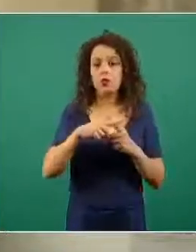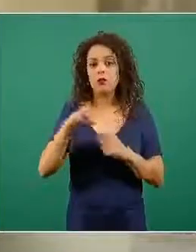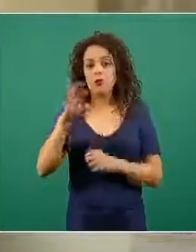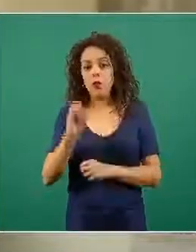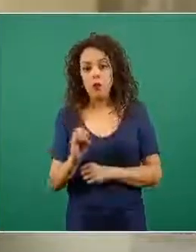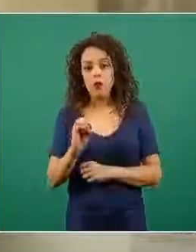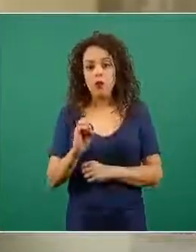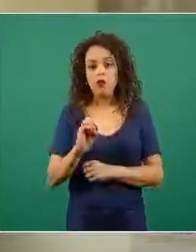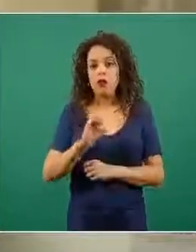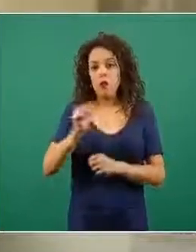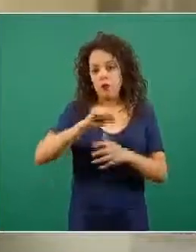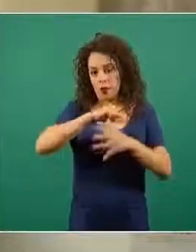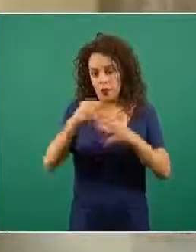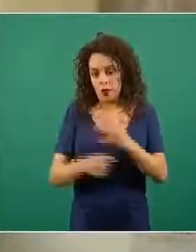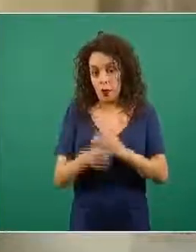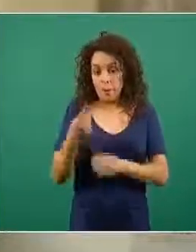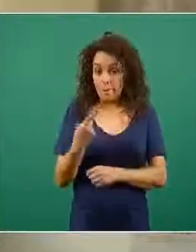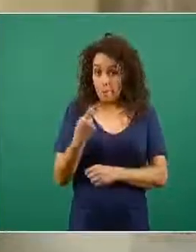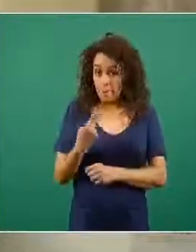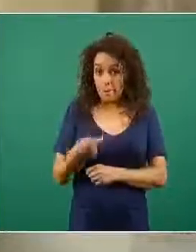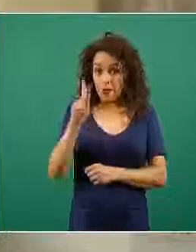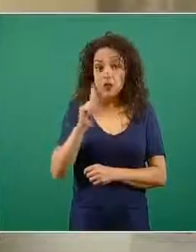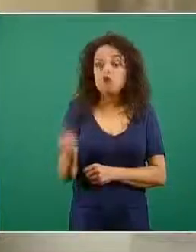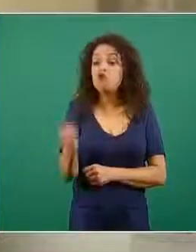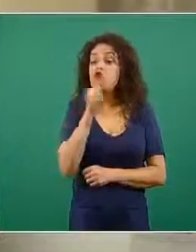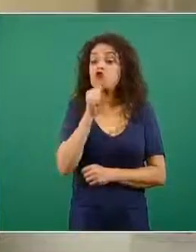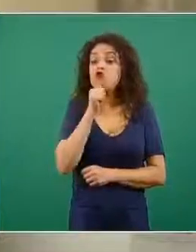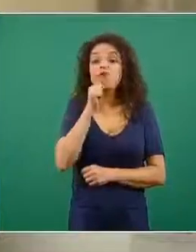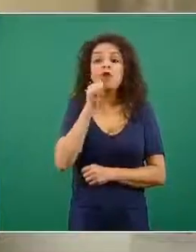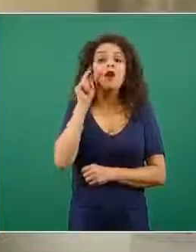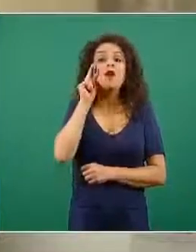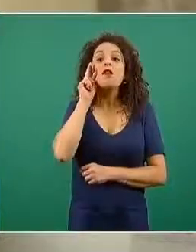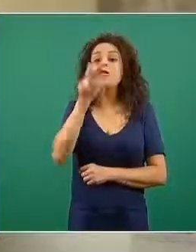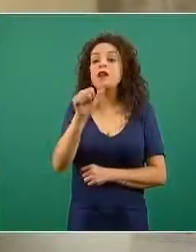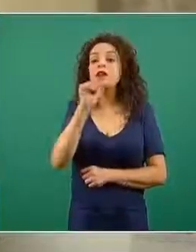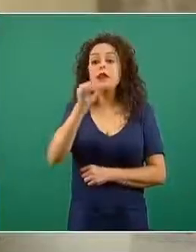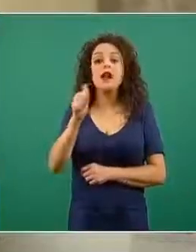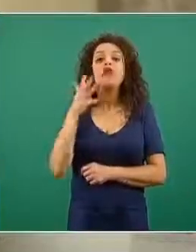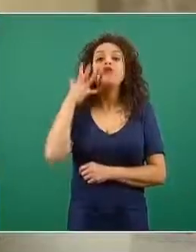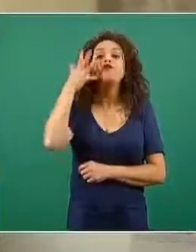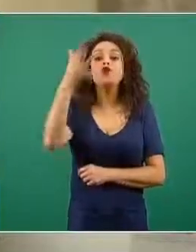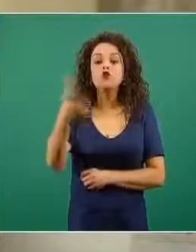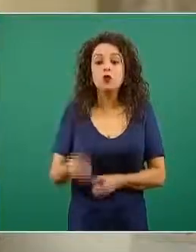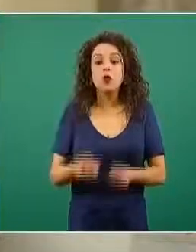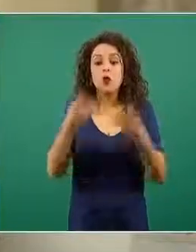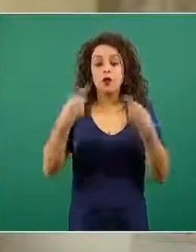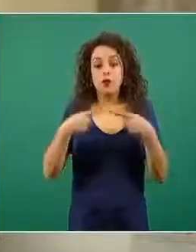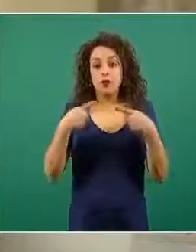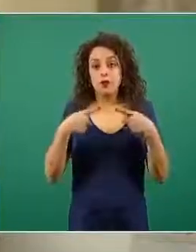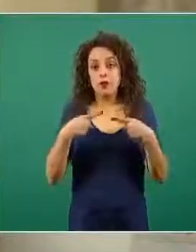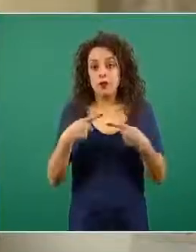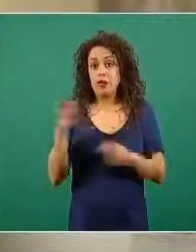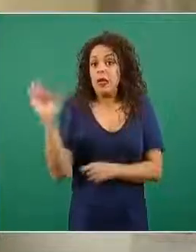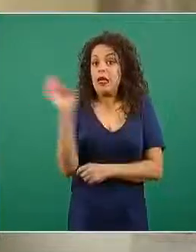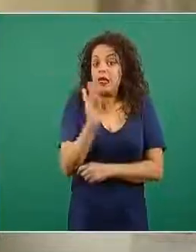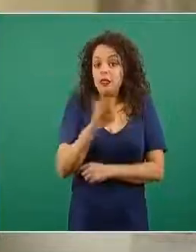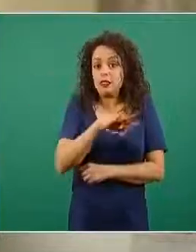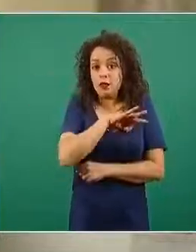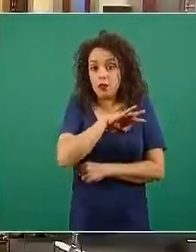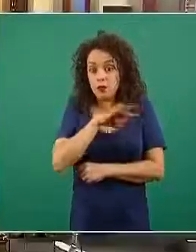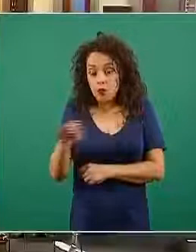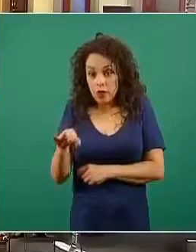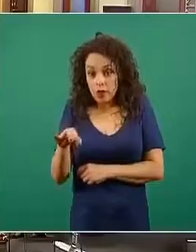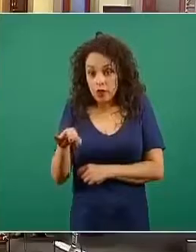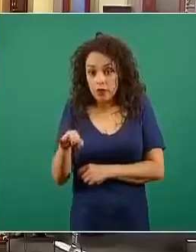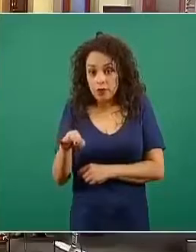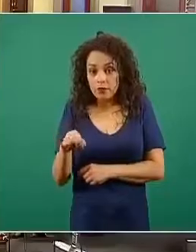pero los casos que todavía no vemos, si por ejemplo ahorita se reaperturaran las actividades económicas, ¿cuánta cantidad de